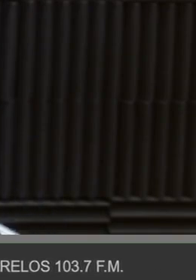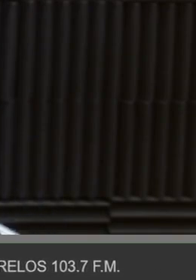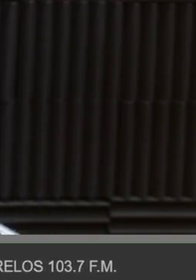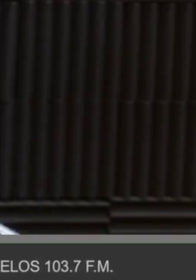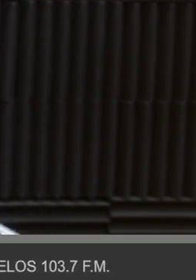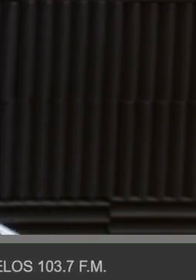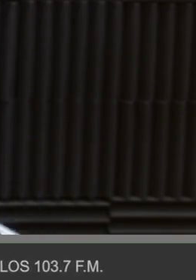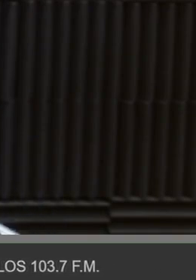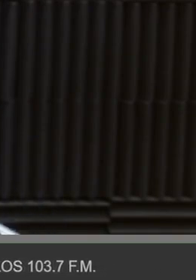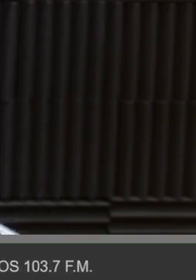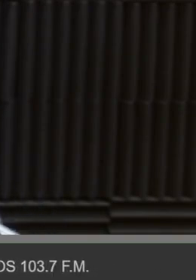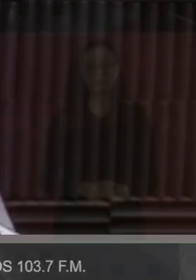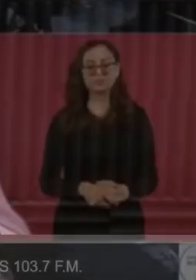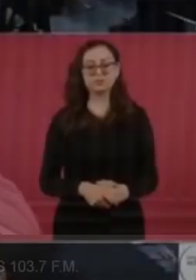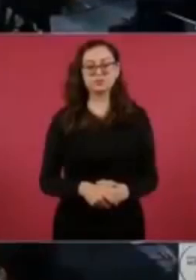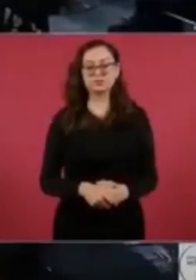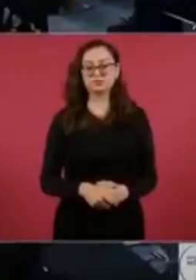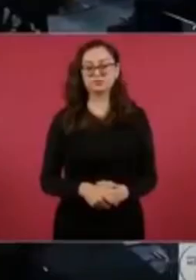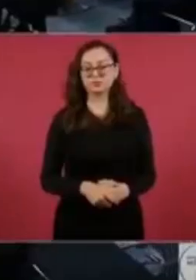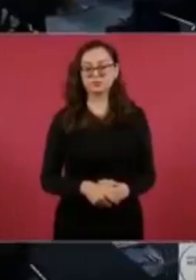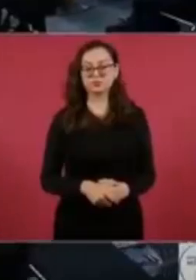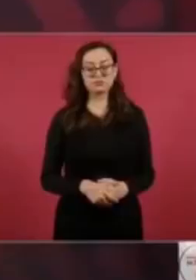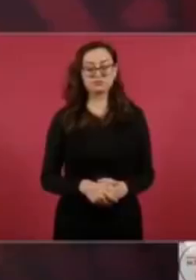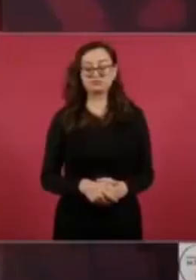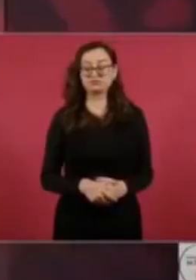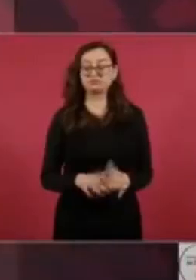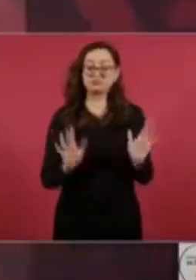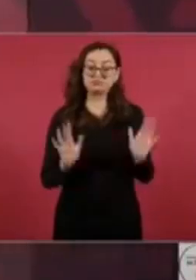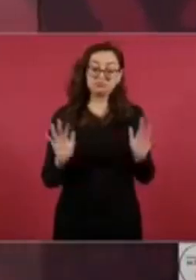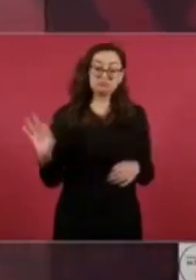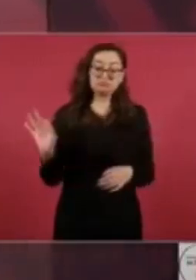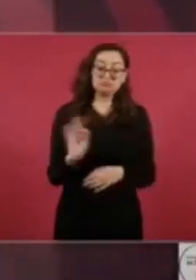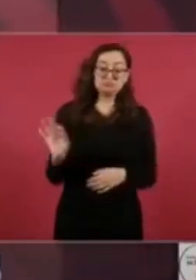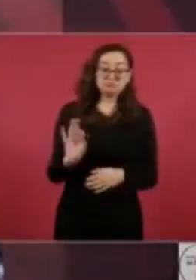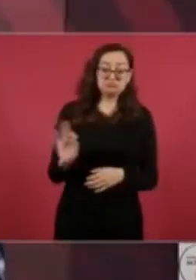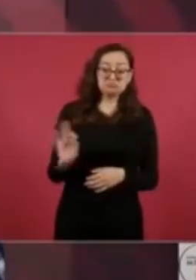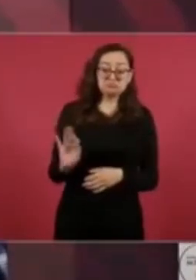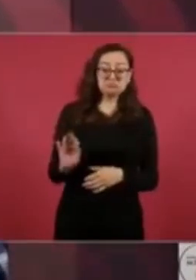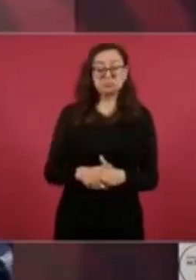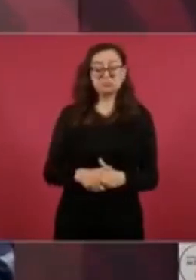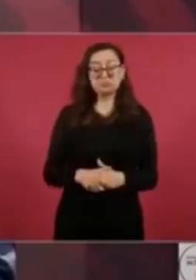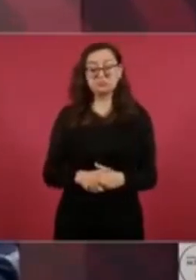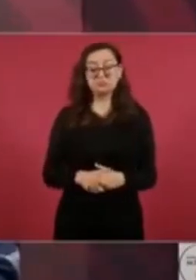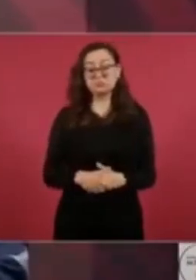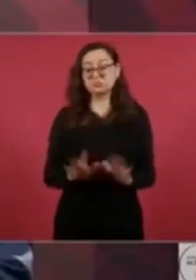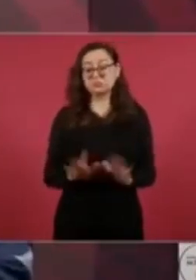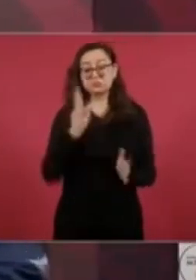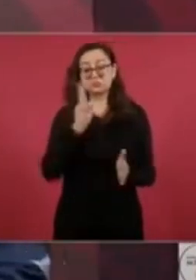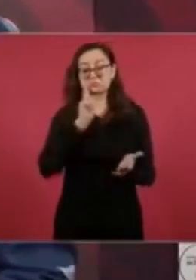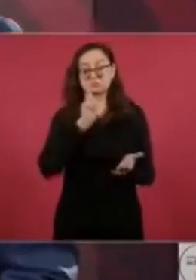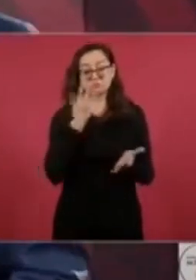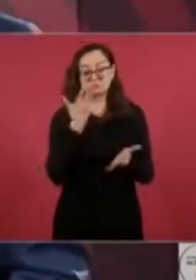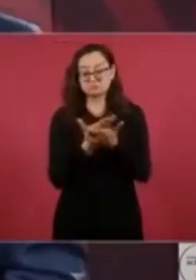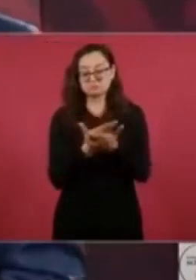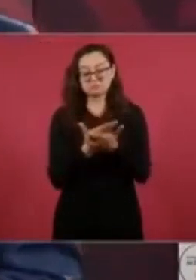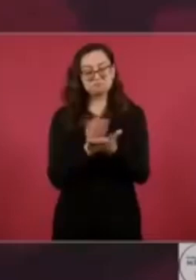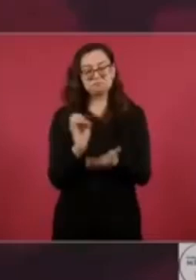Andrés Manuel López Obrador. No se descarta, pero no hay pruebas.